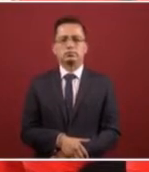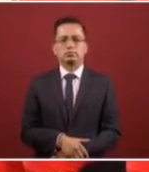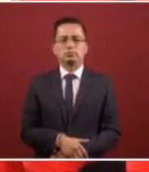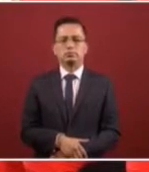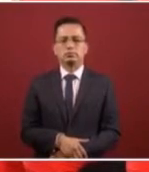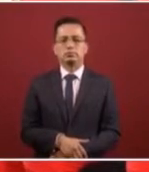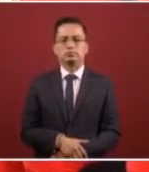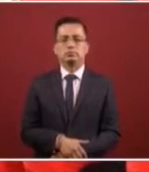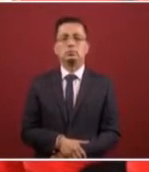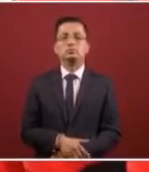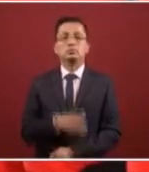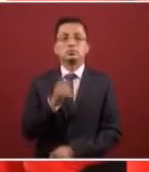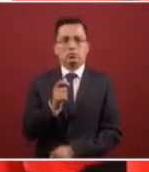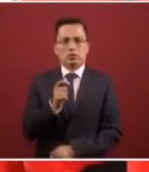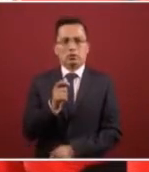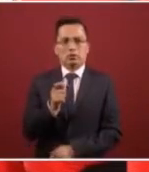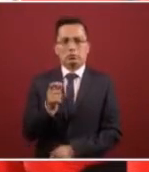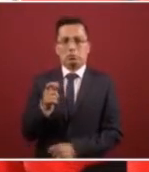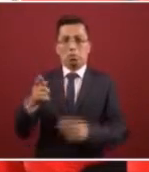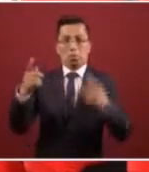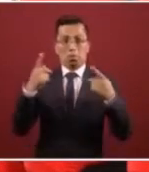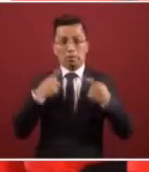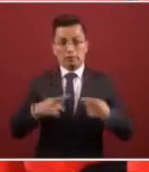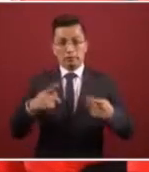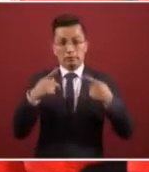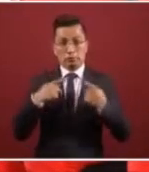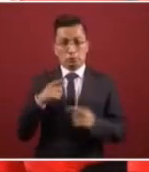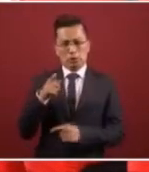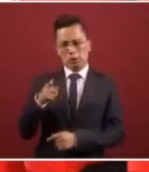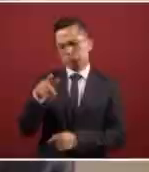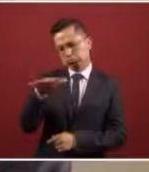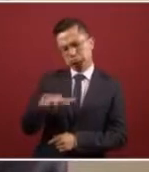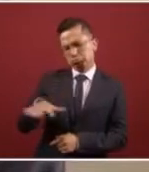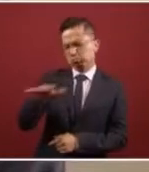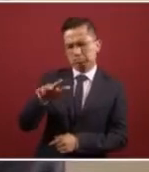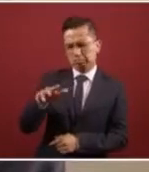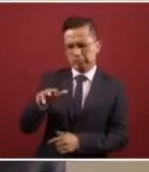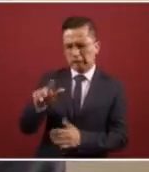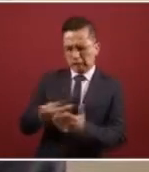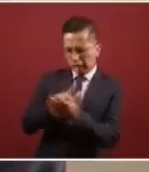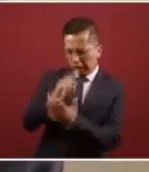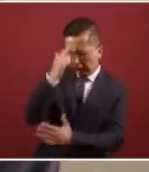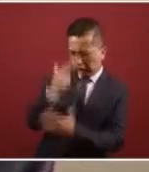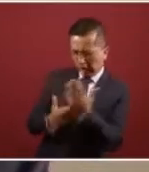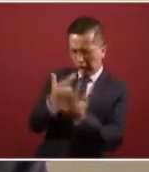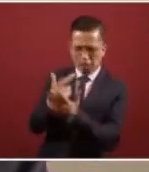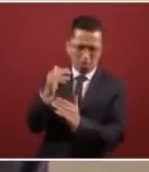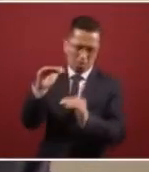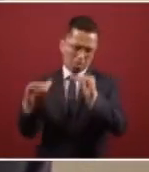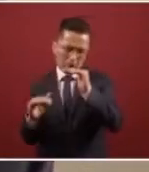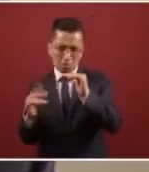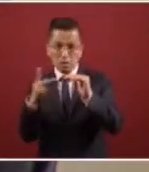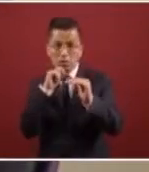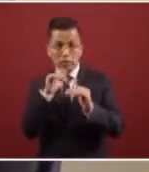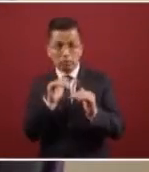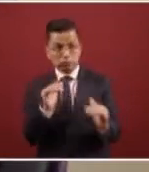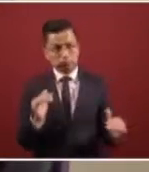que se roban delincuentes de lo común como delincuentes de cuello blanco.